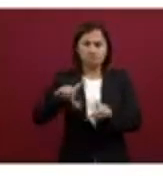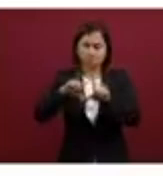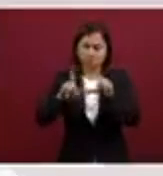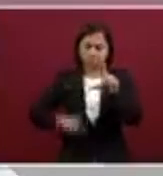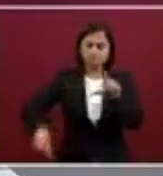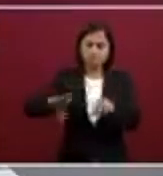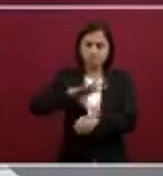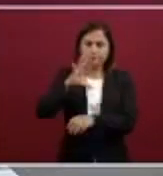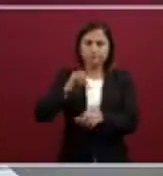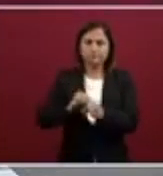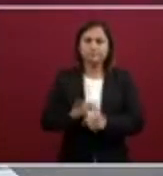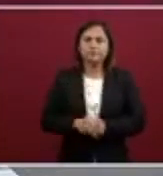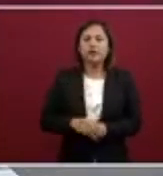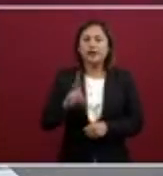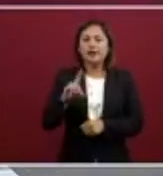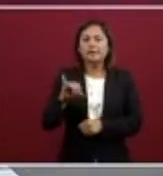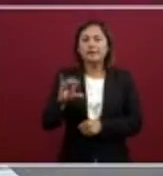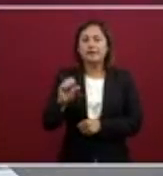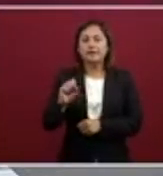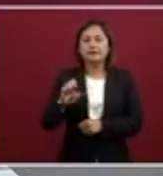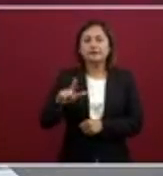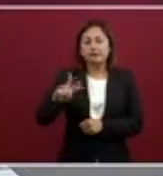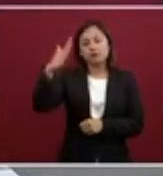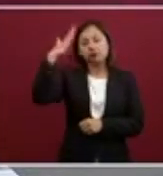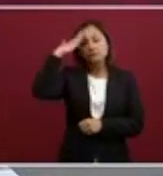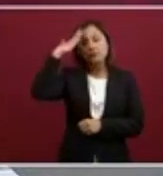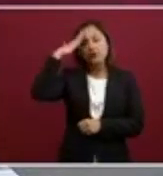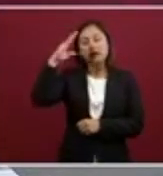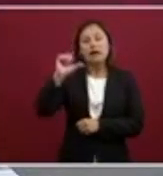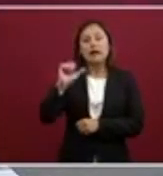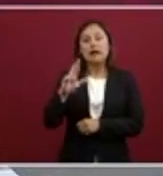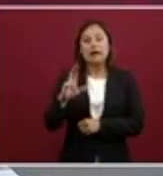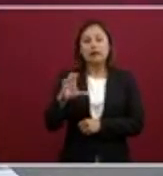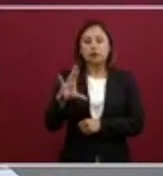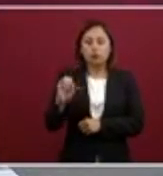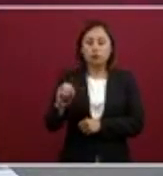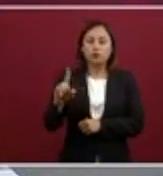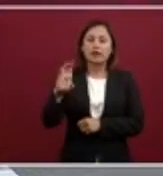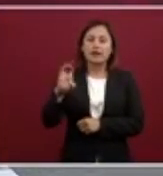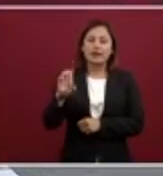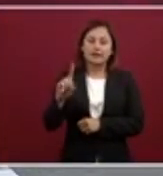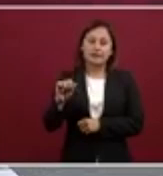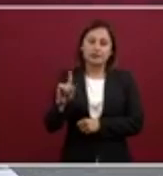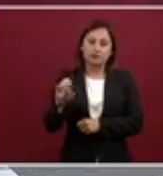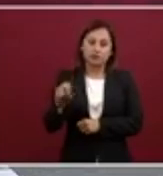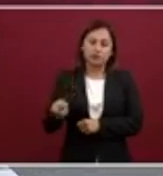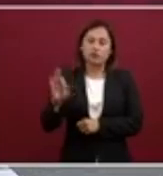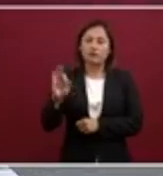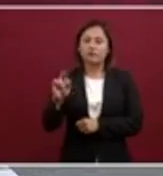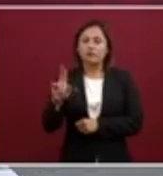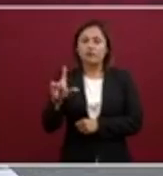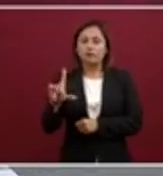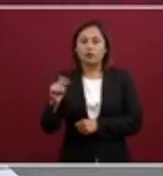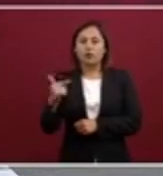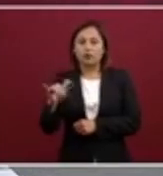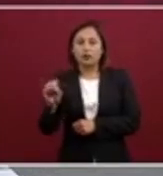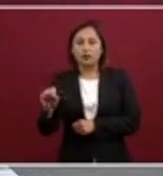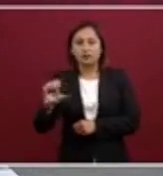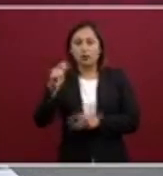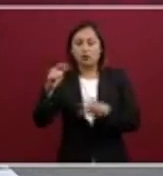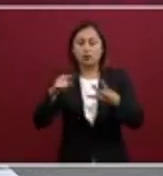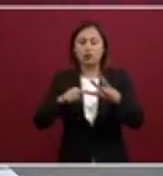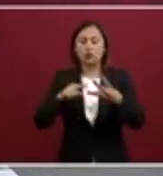diésel, los más altos los tiene Arco, ExxonMobil y Fulgas, mientras los más económicos están